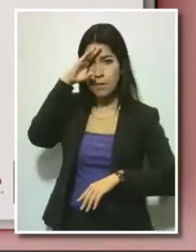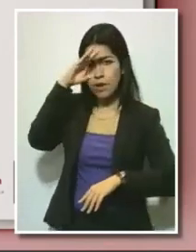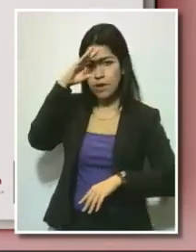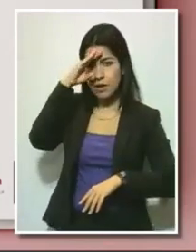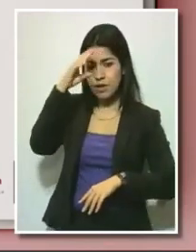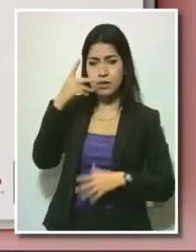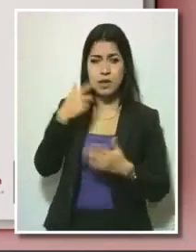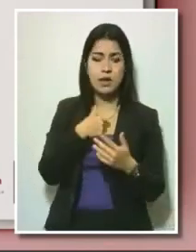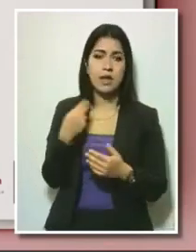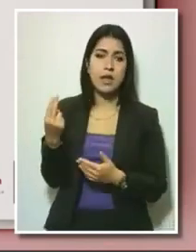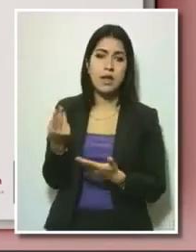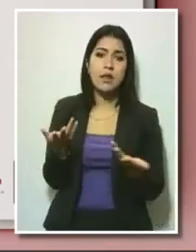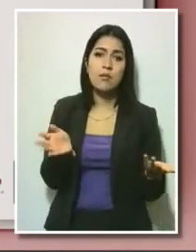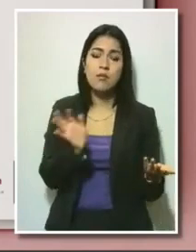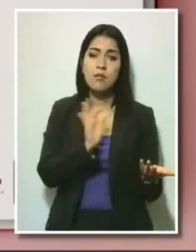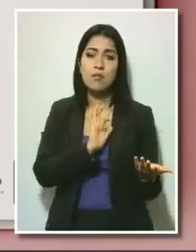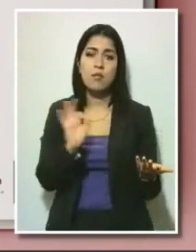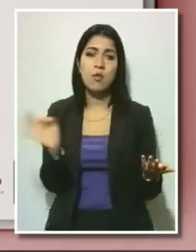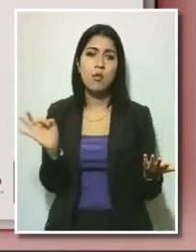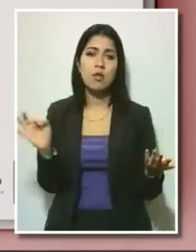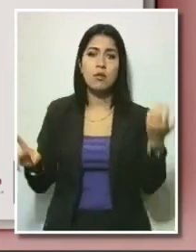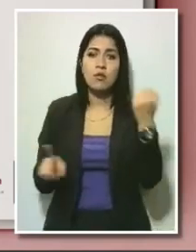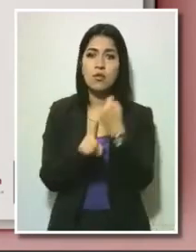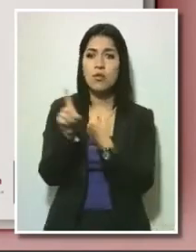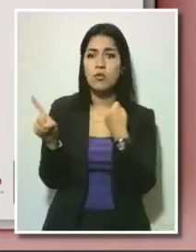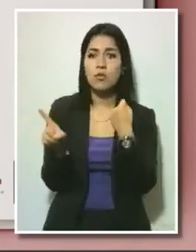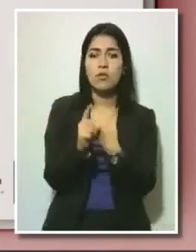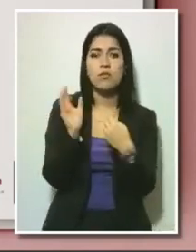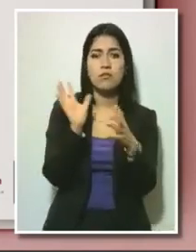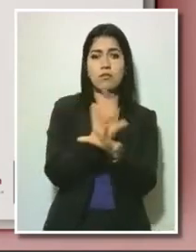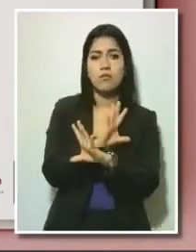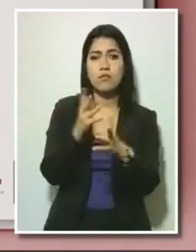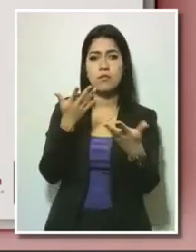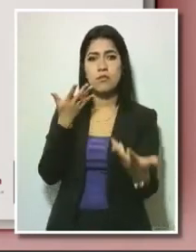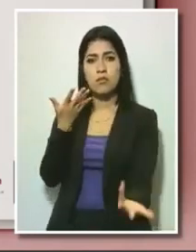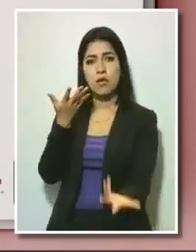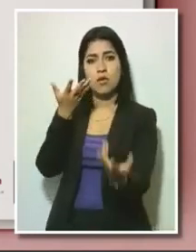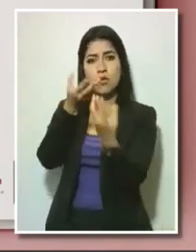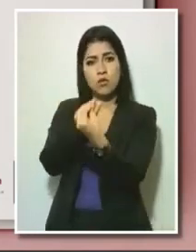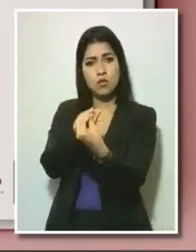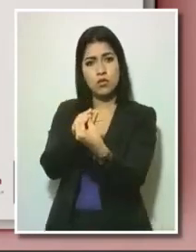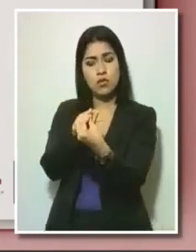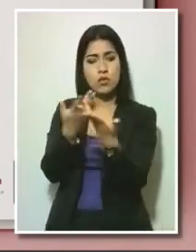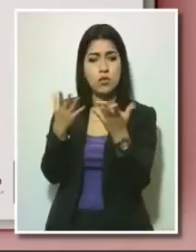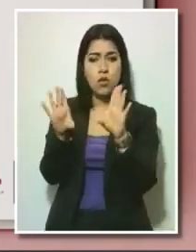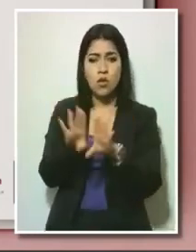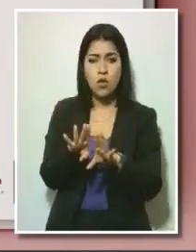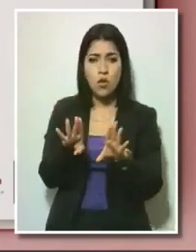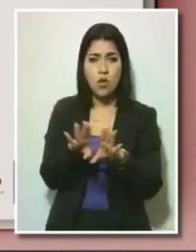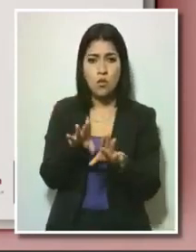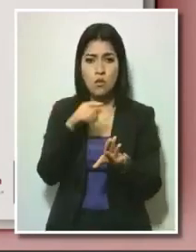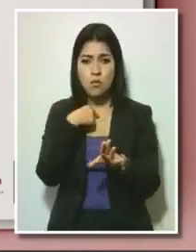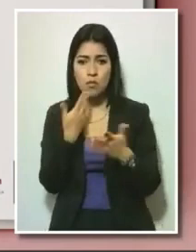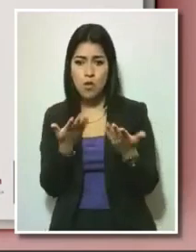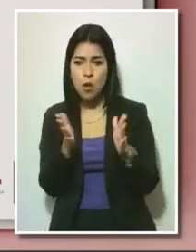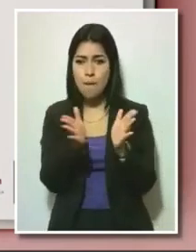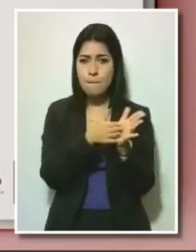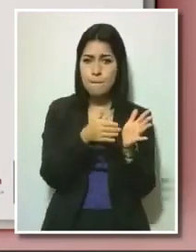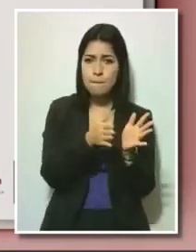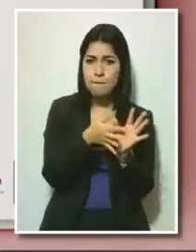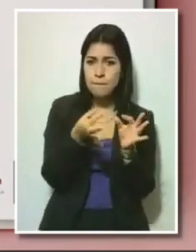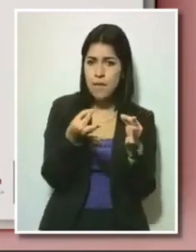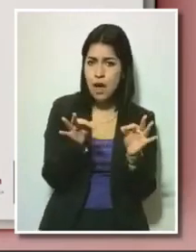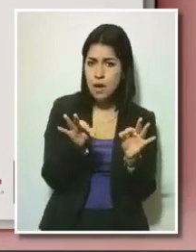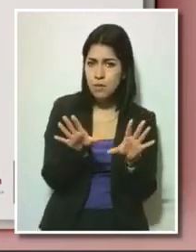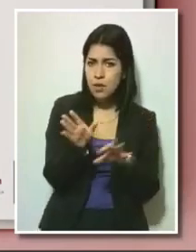que contratar y que resuelvan en posibilidades colectivas. El gramaje, el tipo de papel, todo